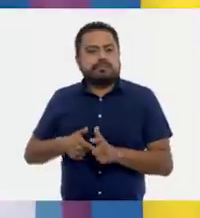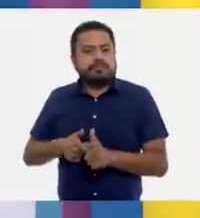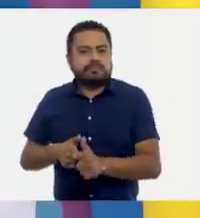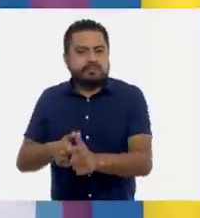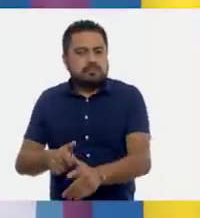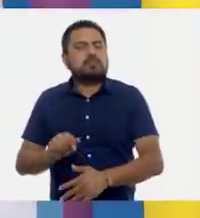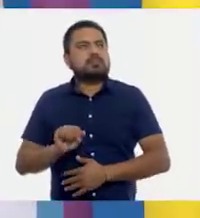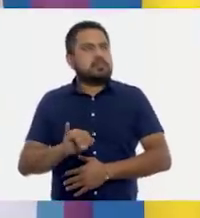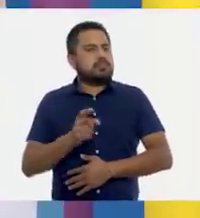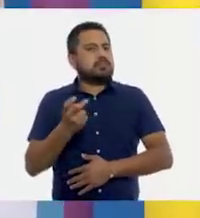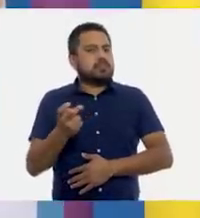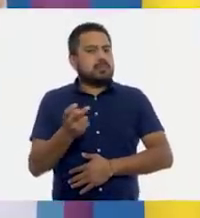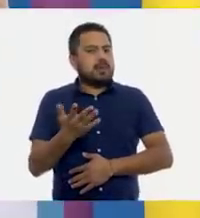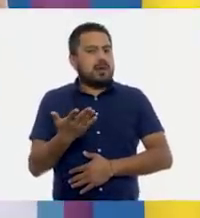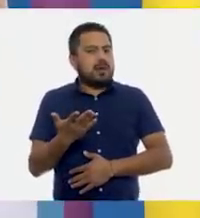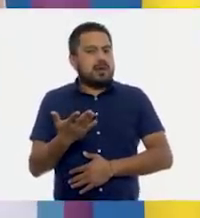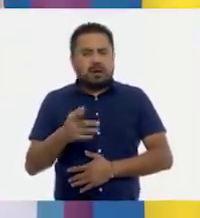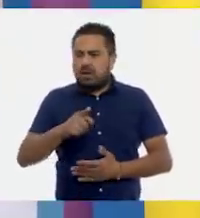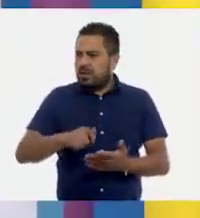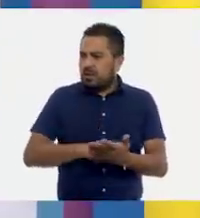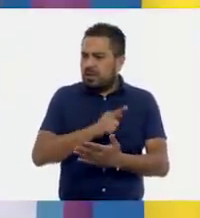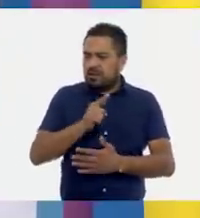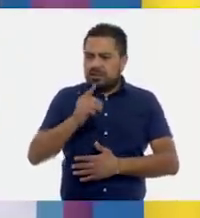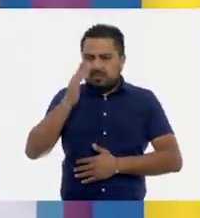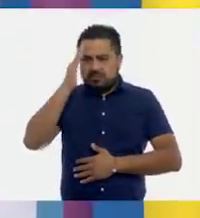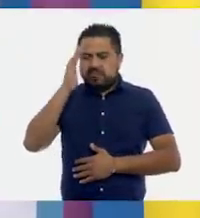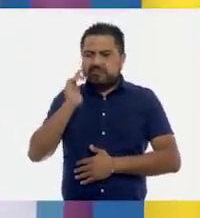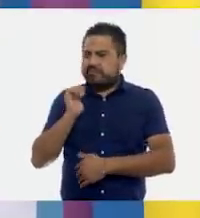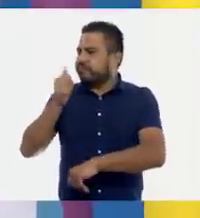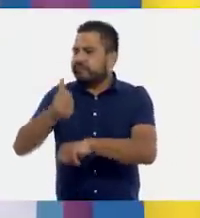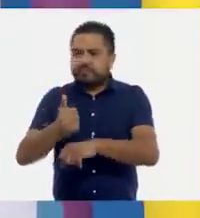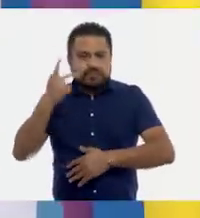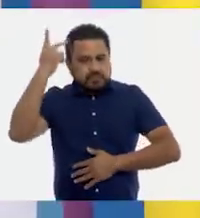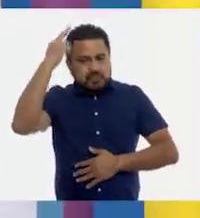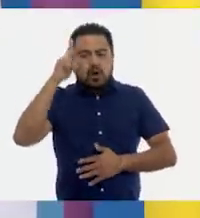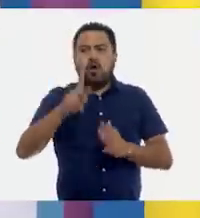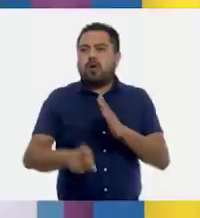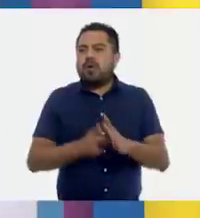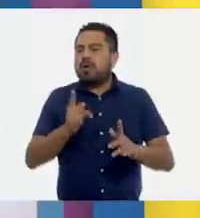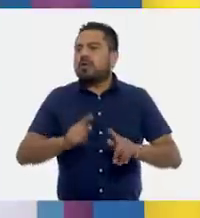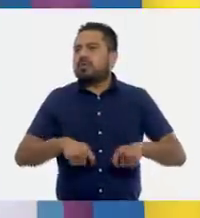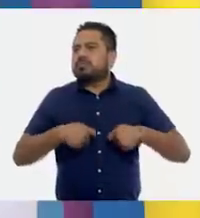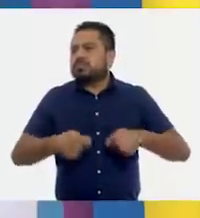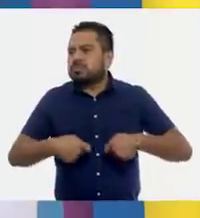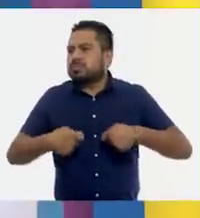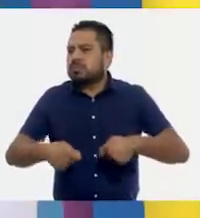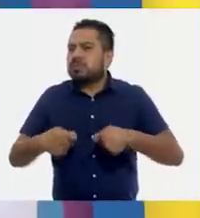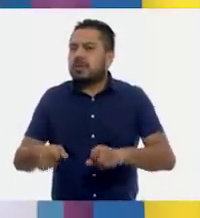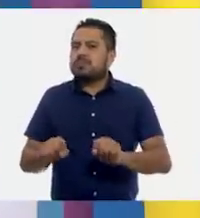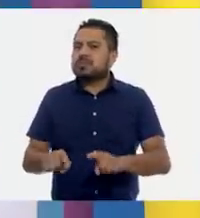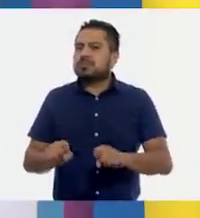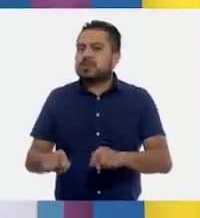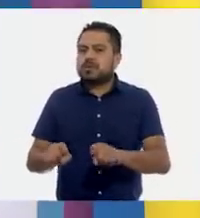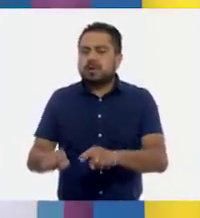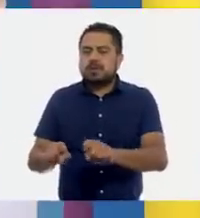diría? En ese momento que una vez en el poder Porfirio Díaz se reelegiría una y otra vez, Ton.